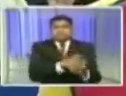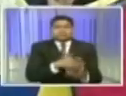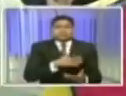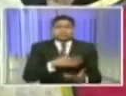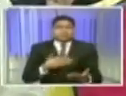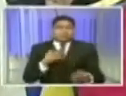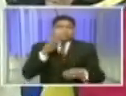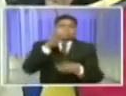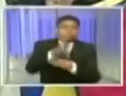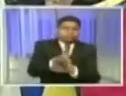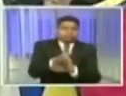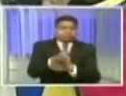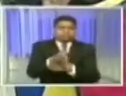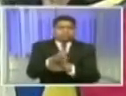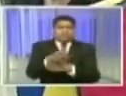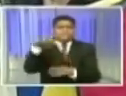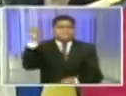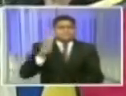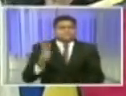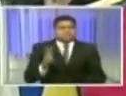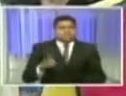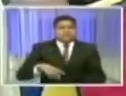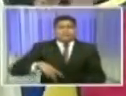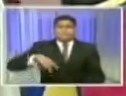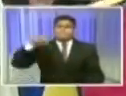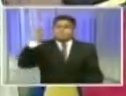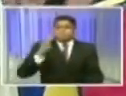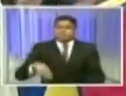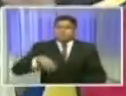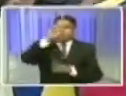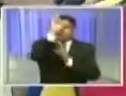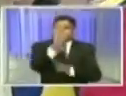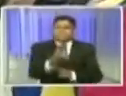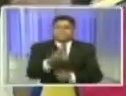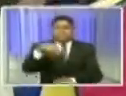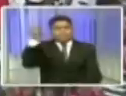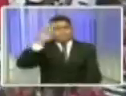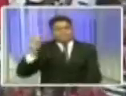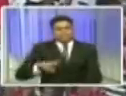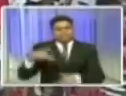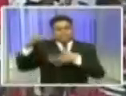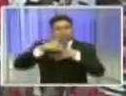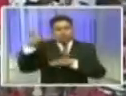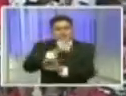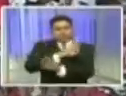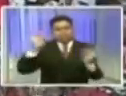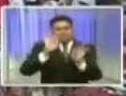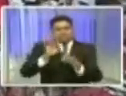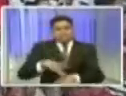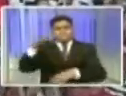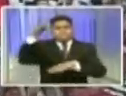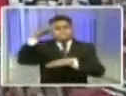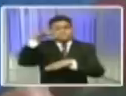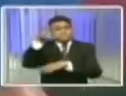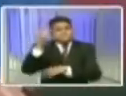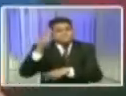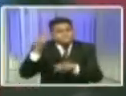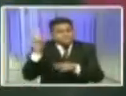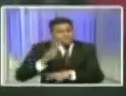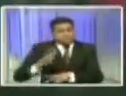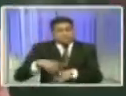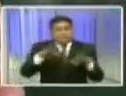Venezuela: Venezuela se respeta, a Venezuela no la toca nadie, Venezuela es tierra sagrada de